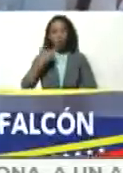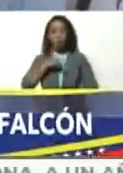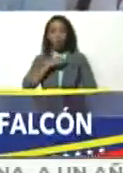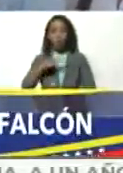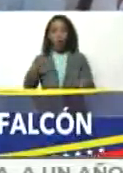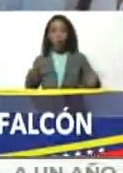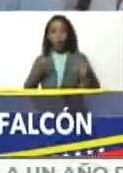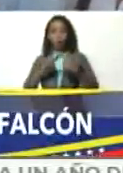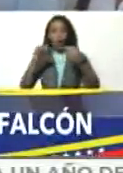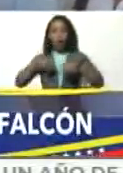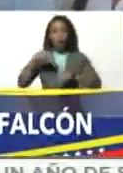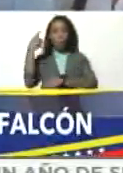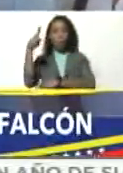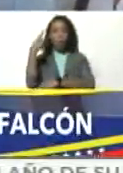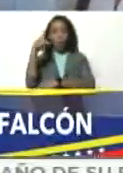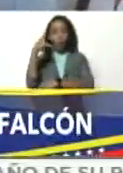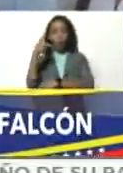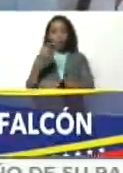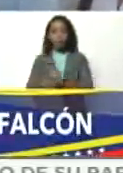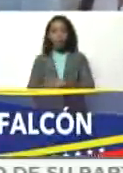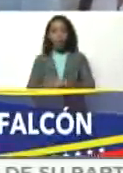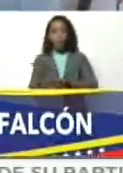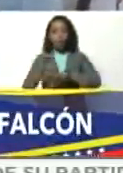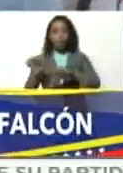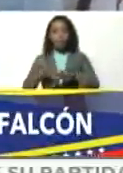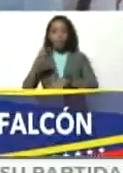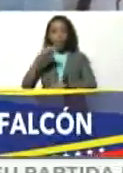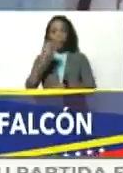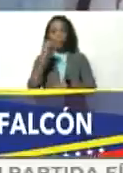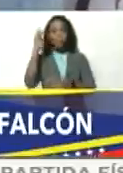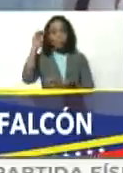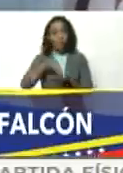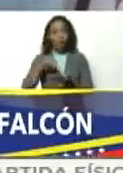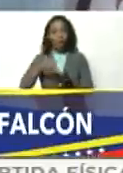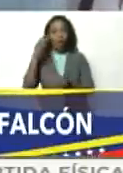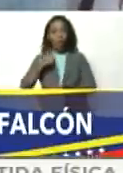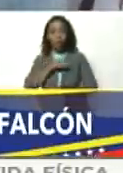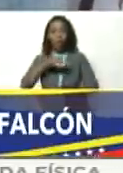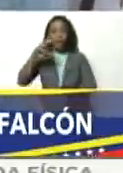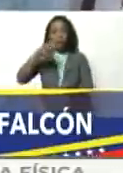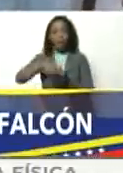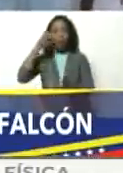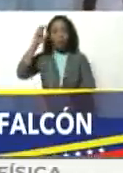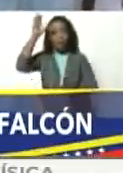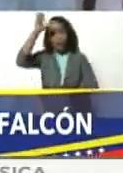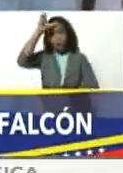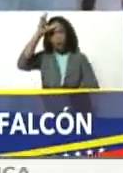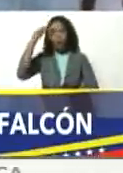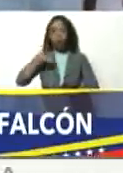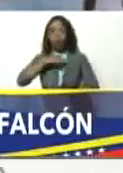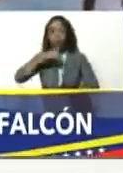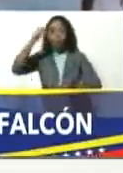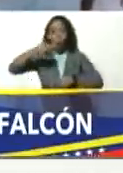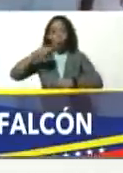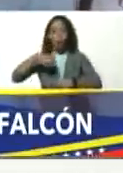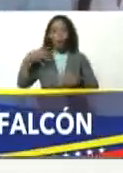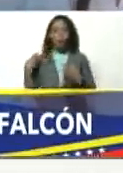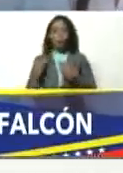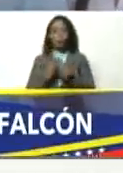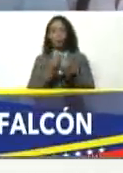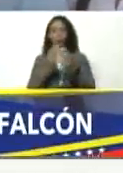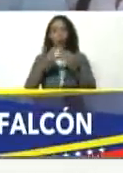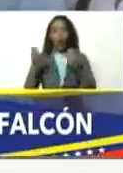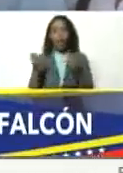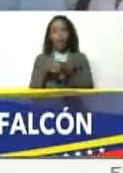encontramos en la parroquia Guzmán Guillermo, municipio Miranda, de nuestro Estado Falcón. Hoy, bueno, en compañía de todo el